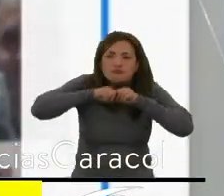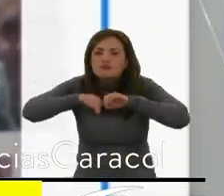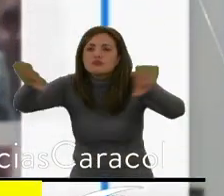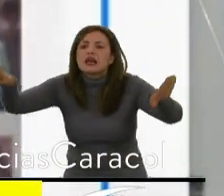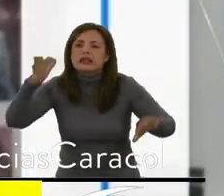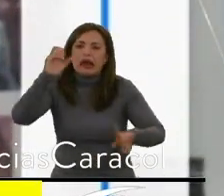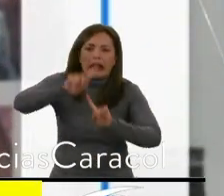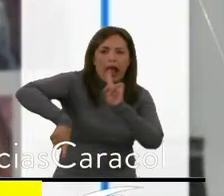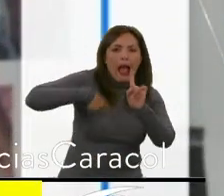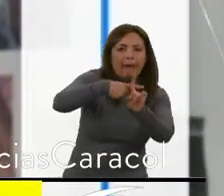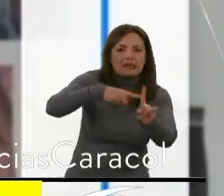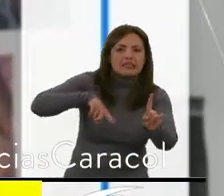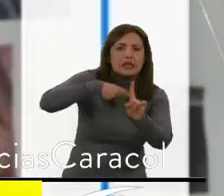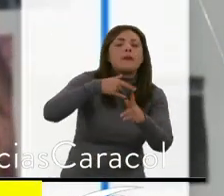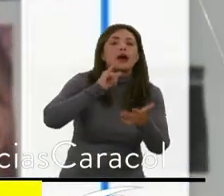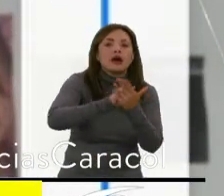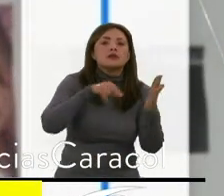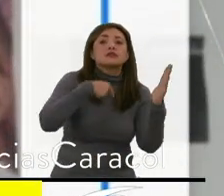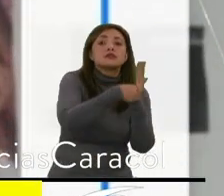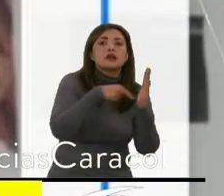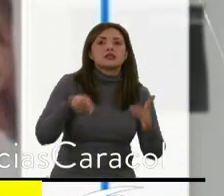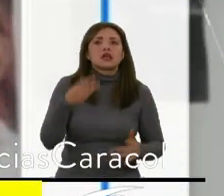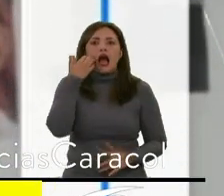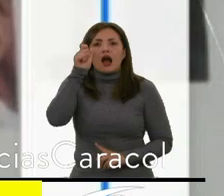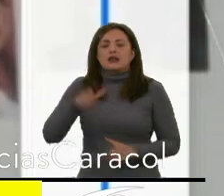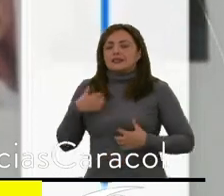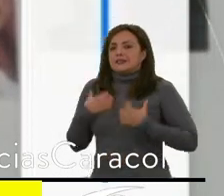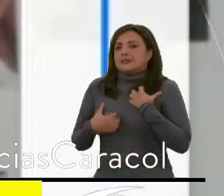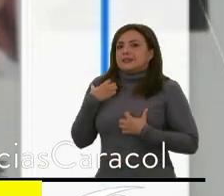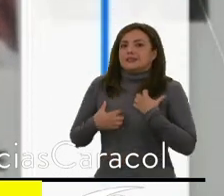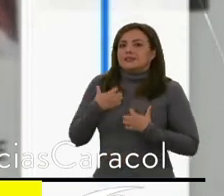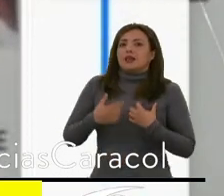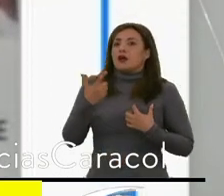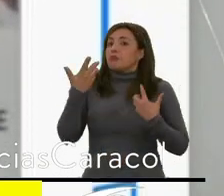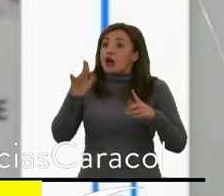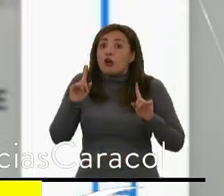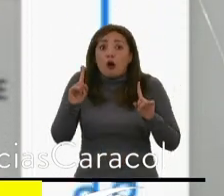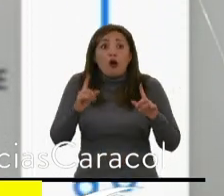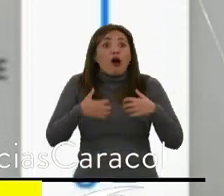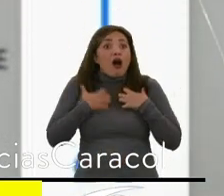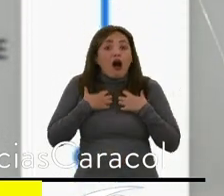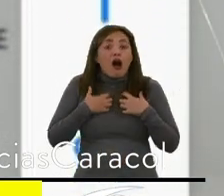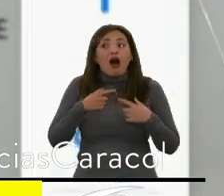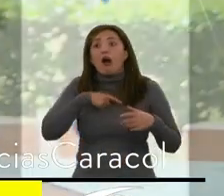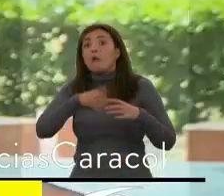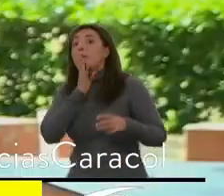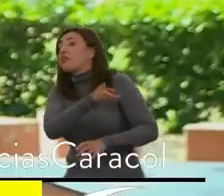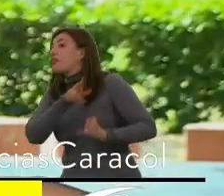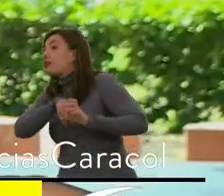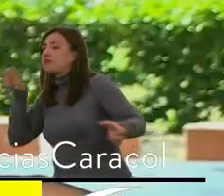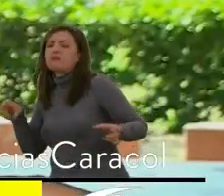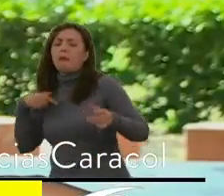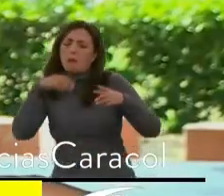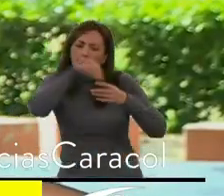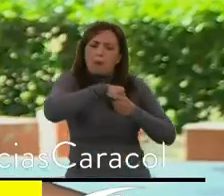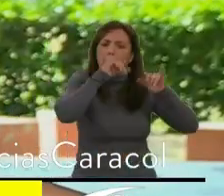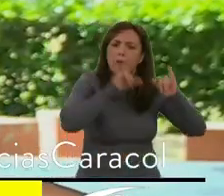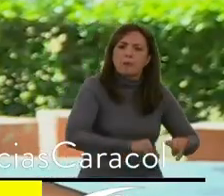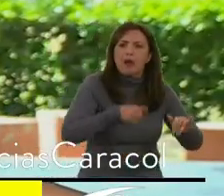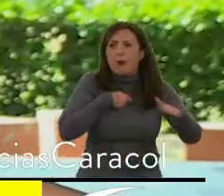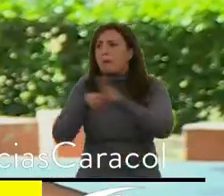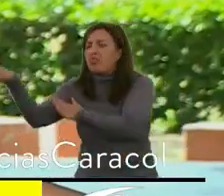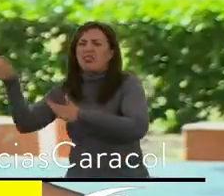aunque lleva varios días con temor por esta amenaza, dice que no abandonará su pueblo. Todo lo tenemos es aquí. ¿Y qué va uno a